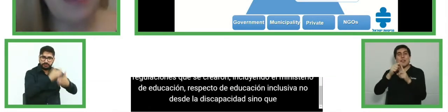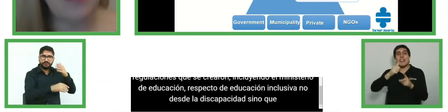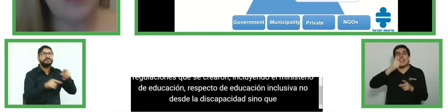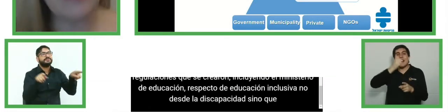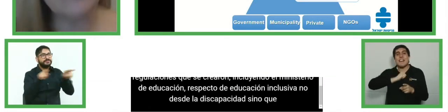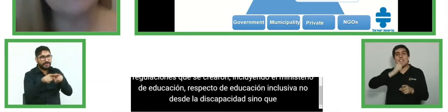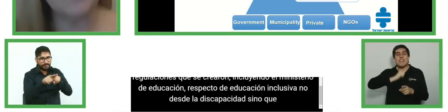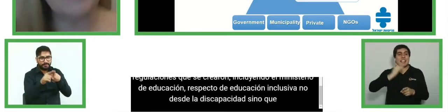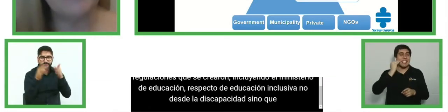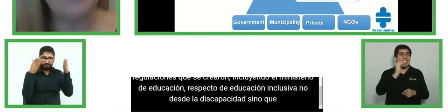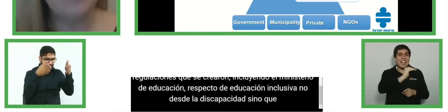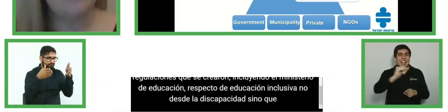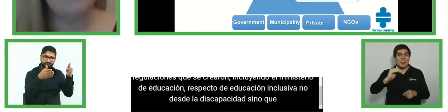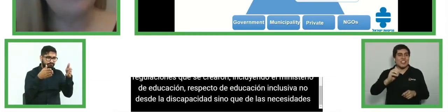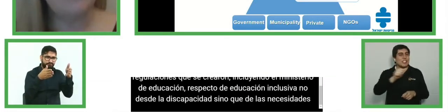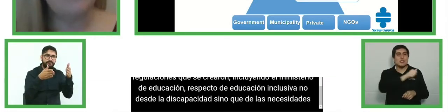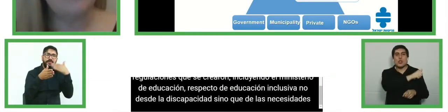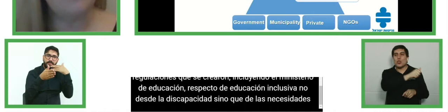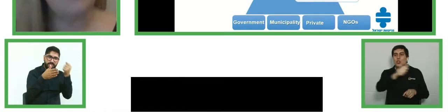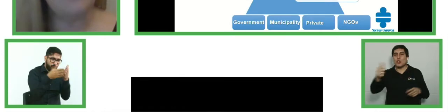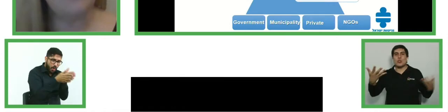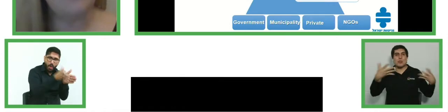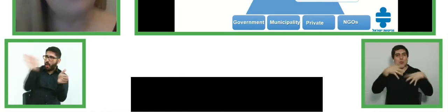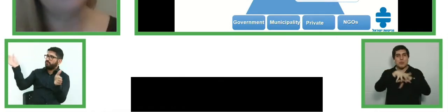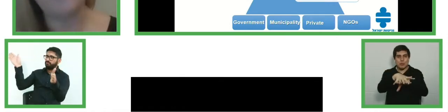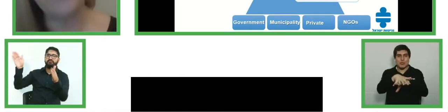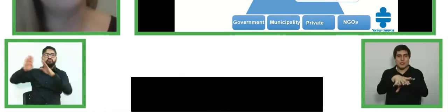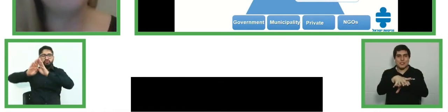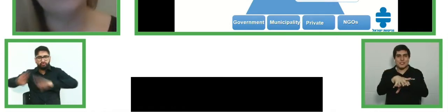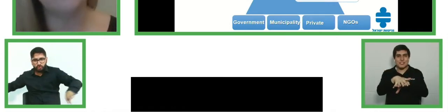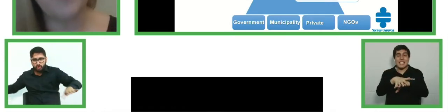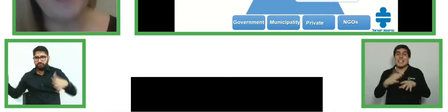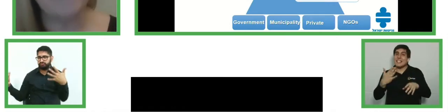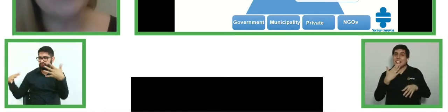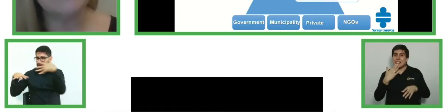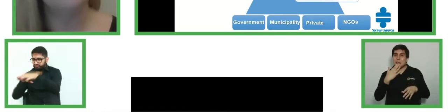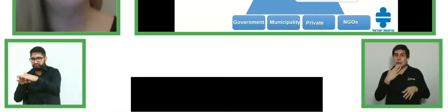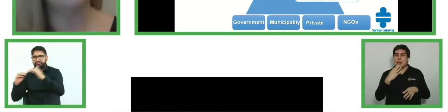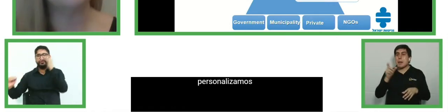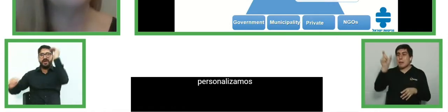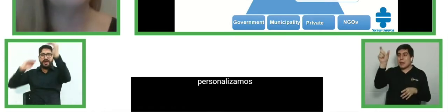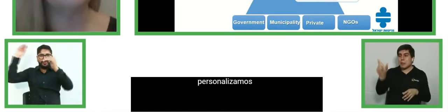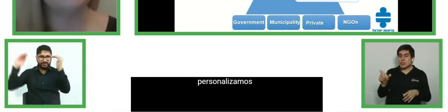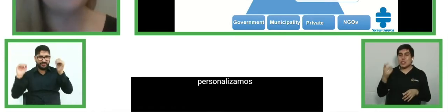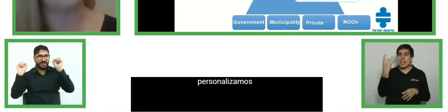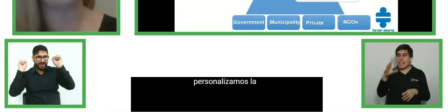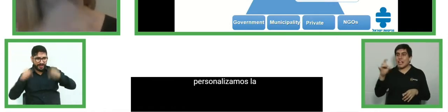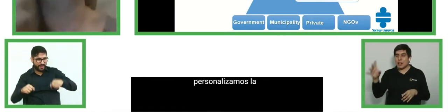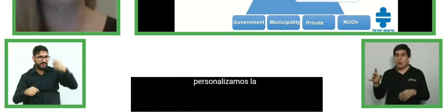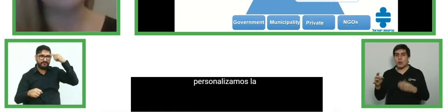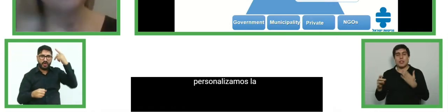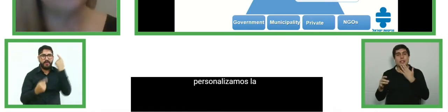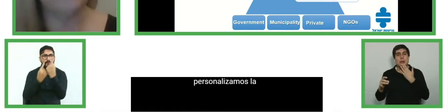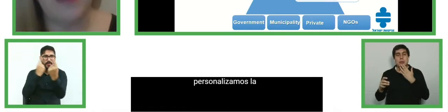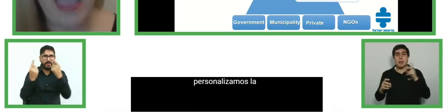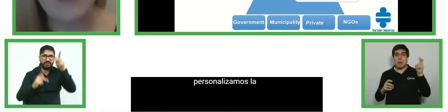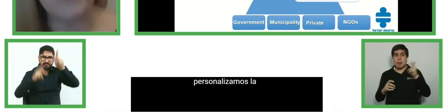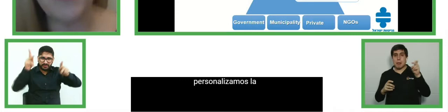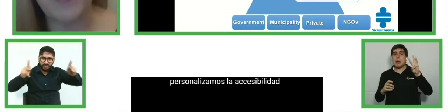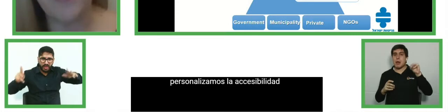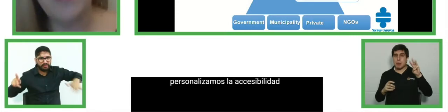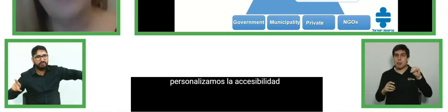cómo personalizamos la accesibilidad para los niños y, por supuesto, para los padres también